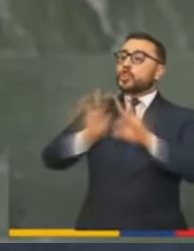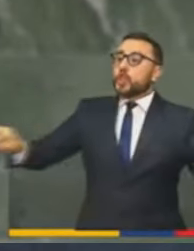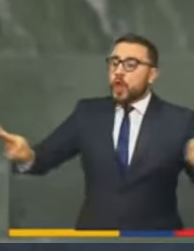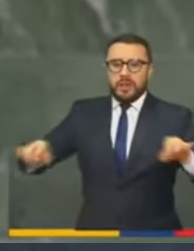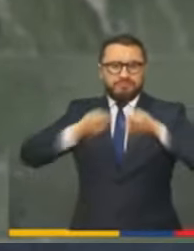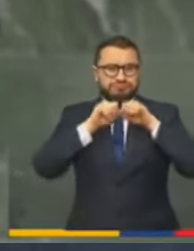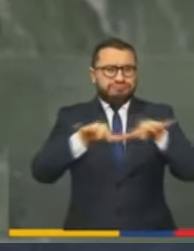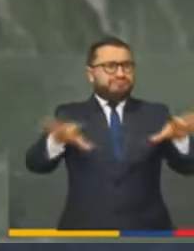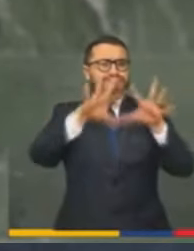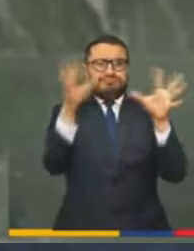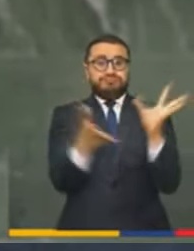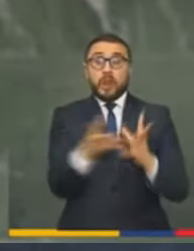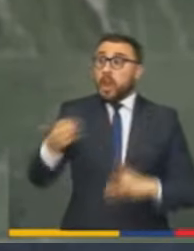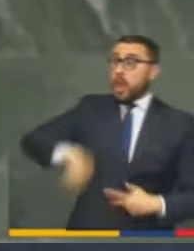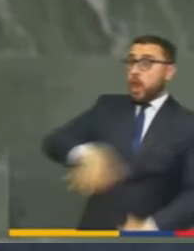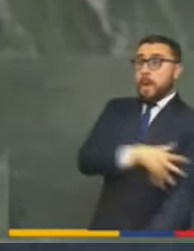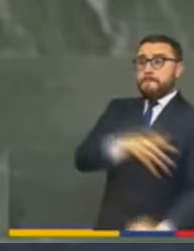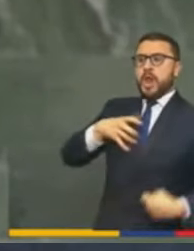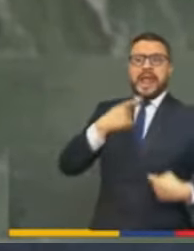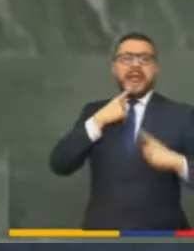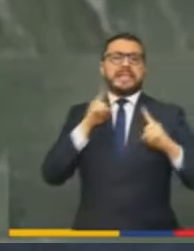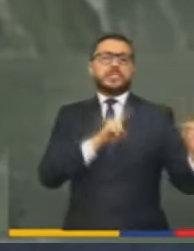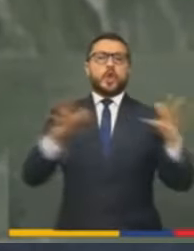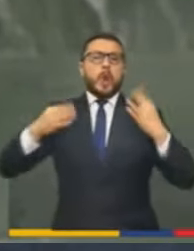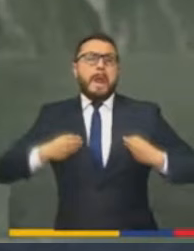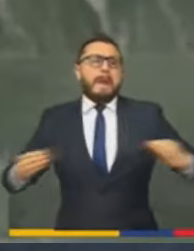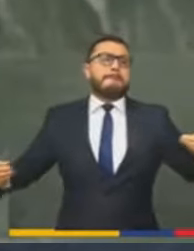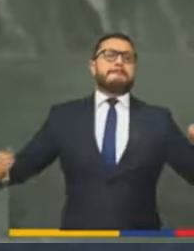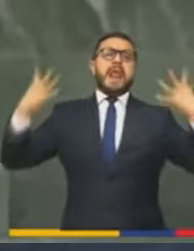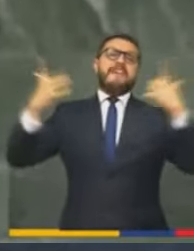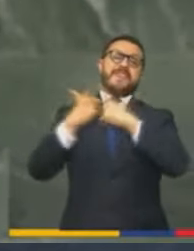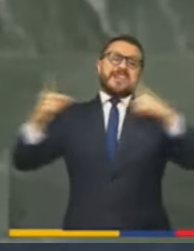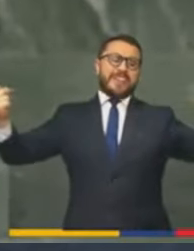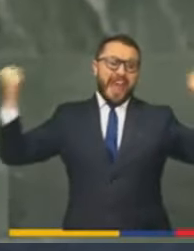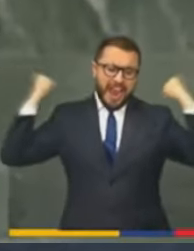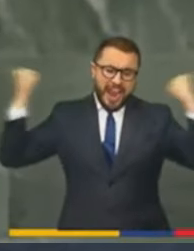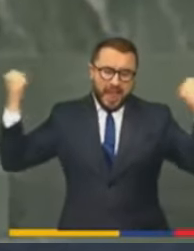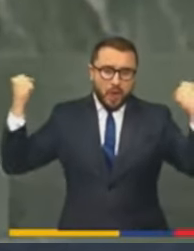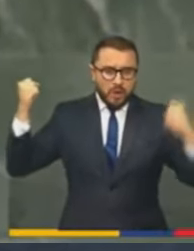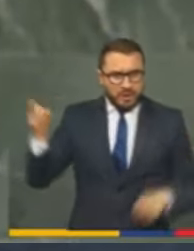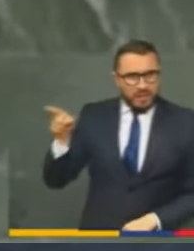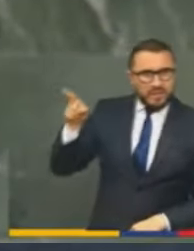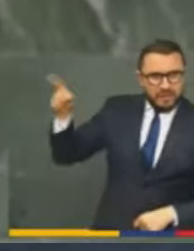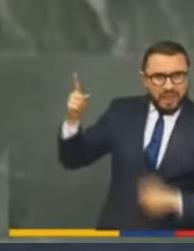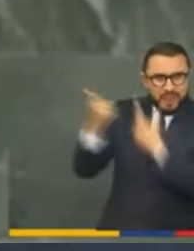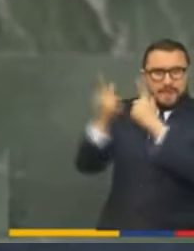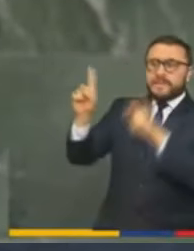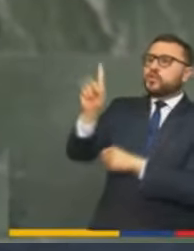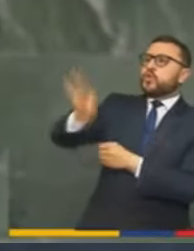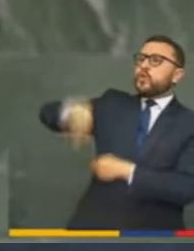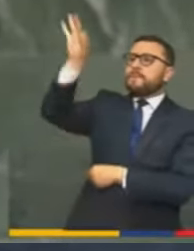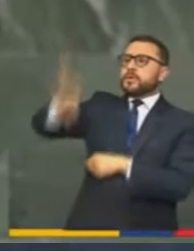prohibición y censura gritan ¡viva la libertad, carajo! Pero es solo la libertad del 1% más rico